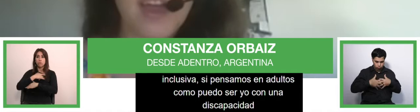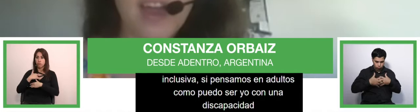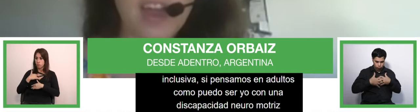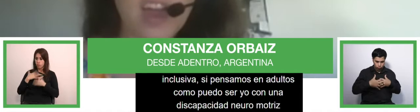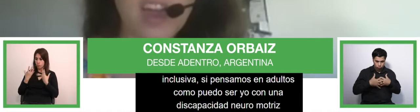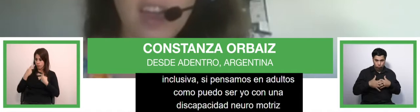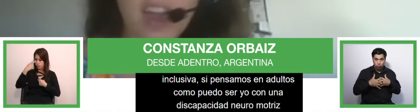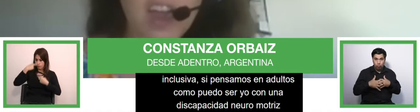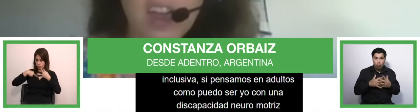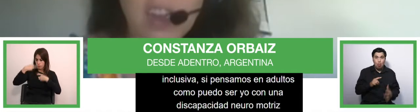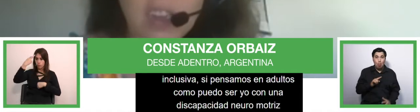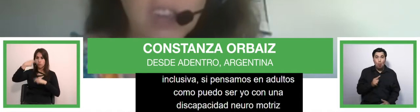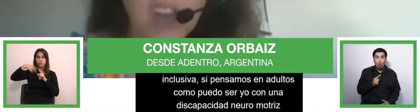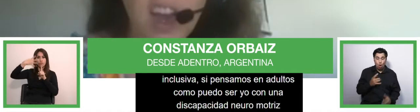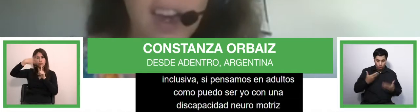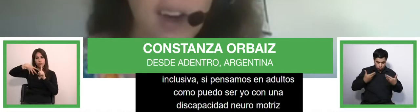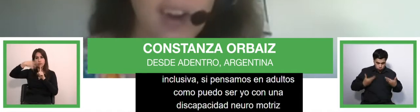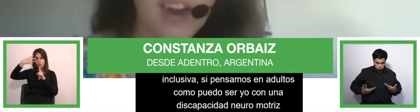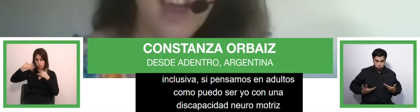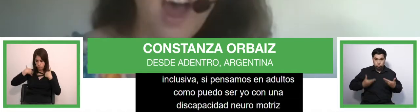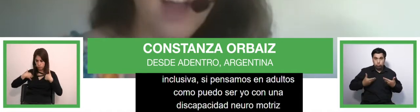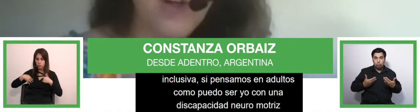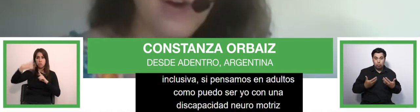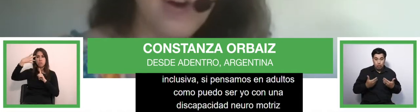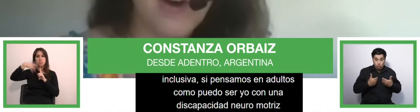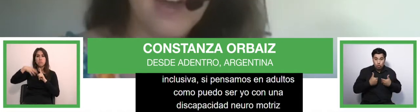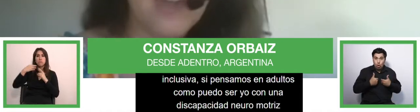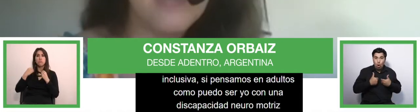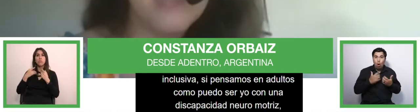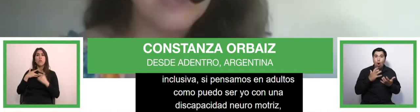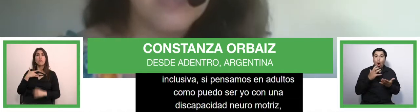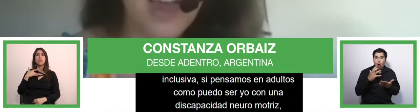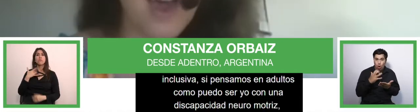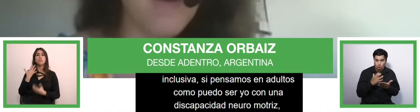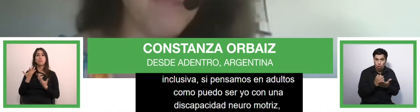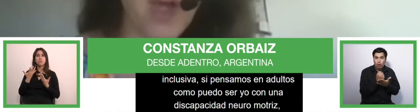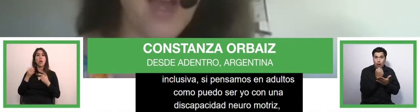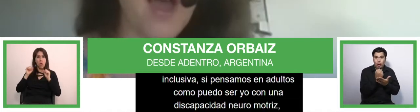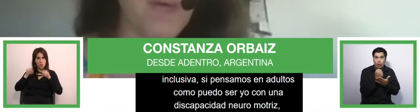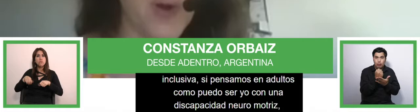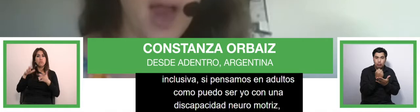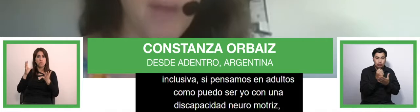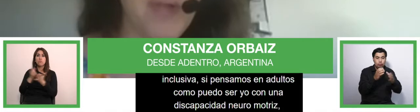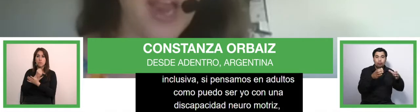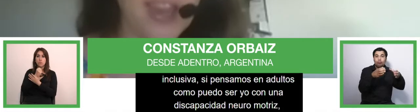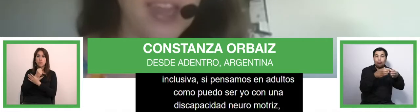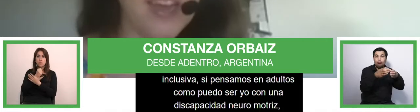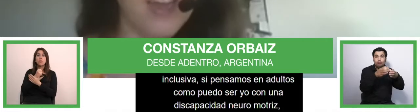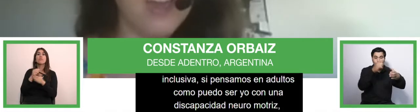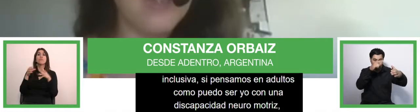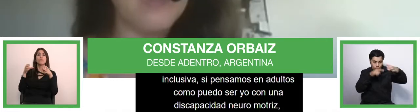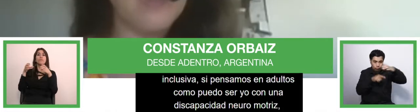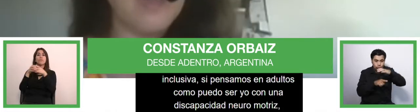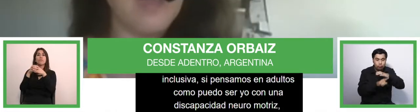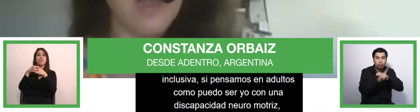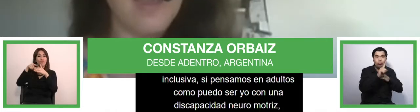me he logrado insertarme laboralmente,